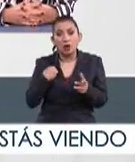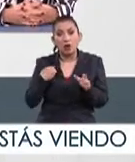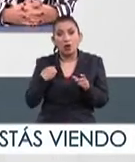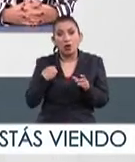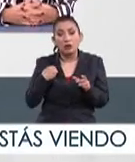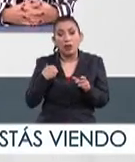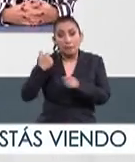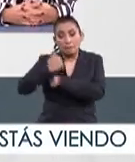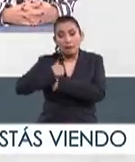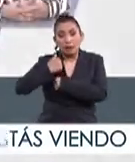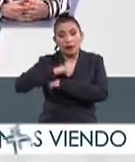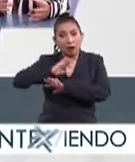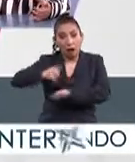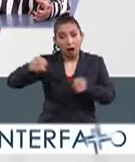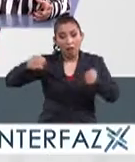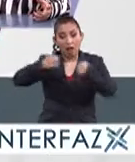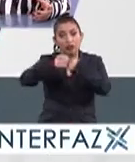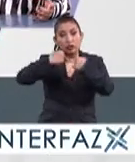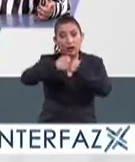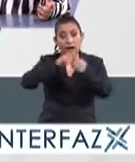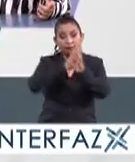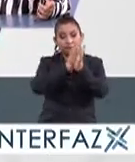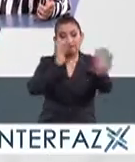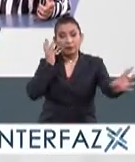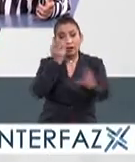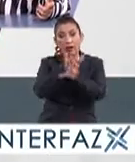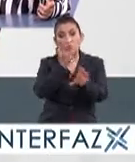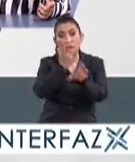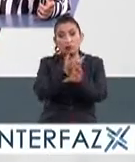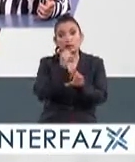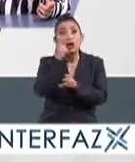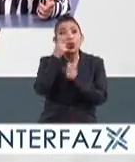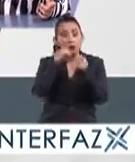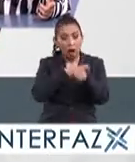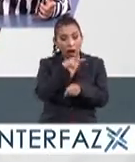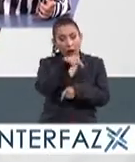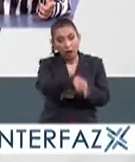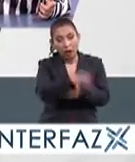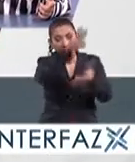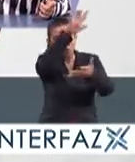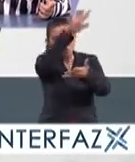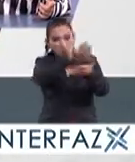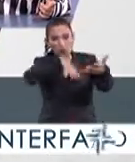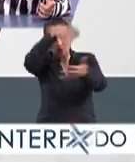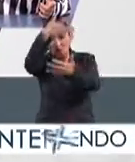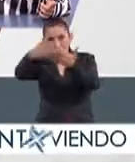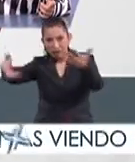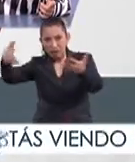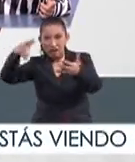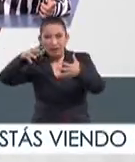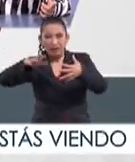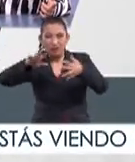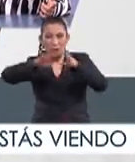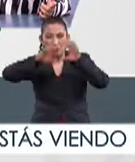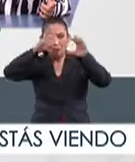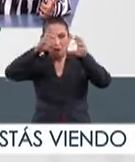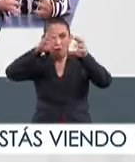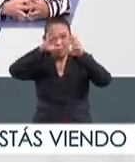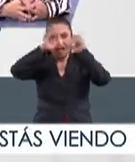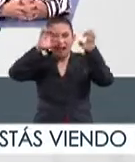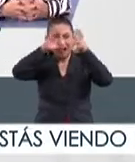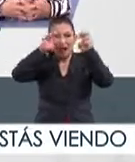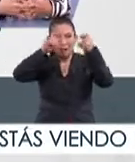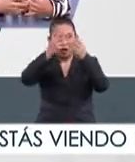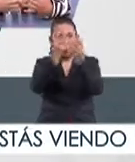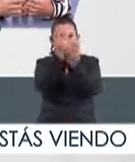la militar están ya en la frontera. En algunas partes también inclusive pusieron esa reja que es como alambres,